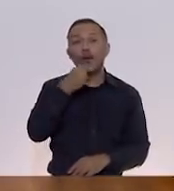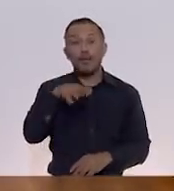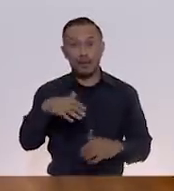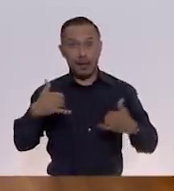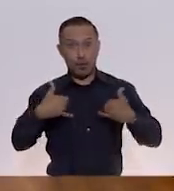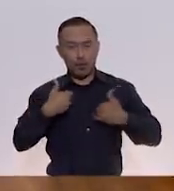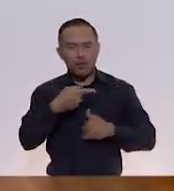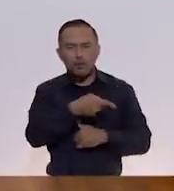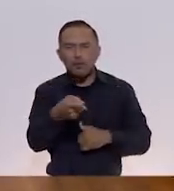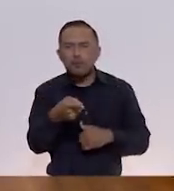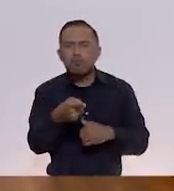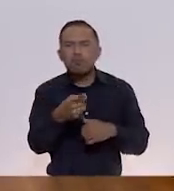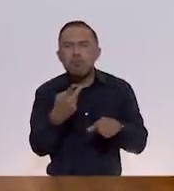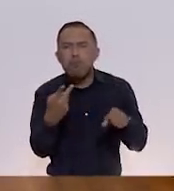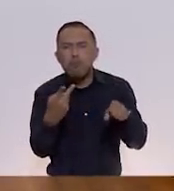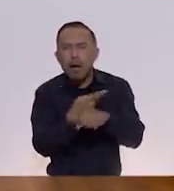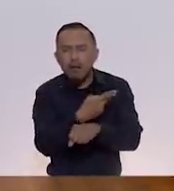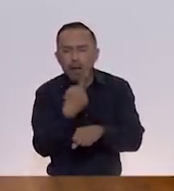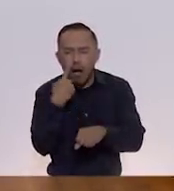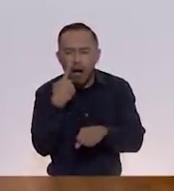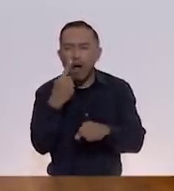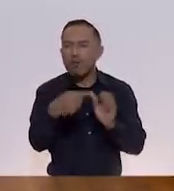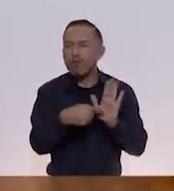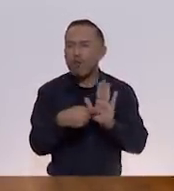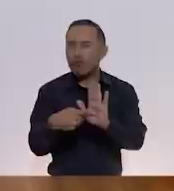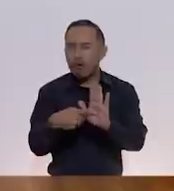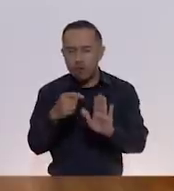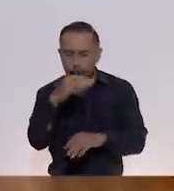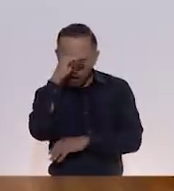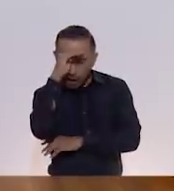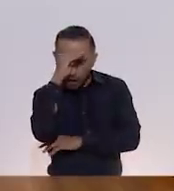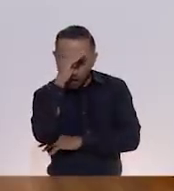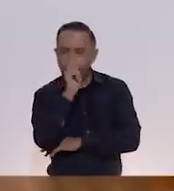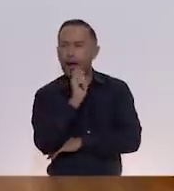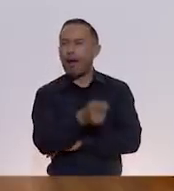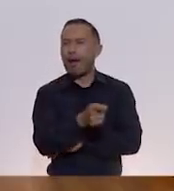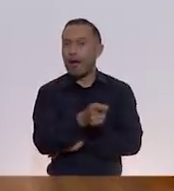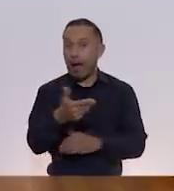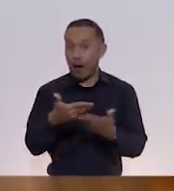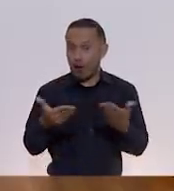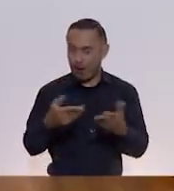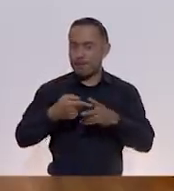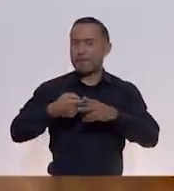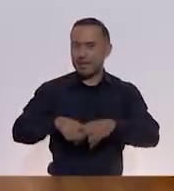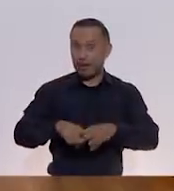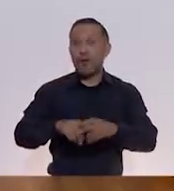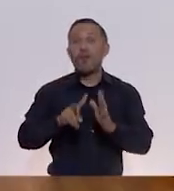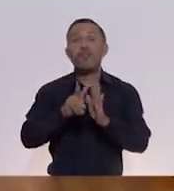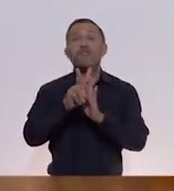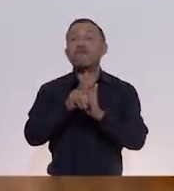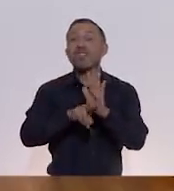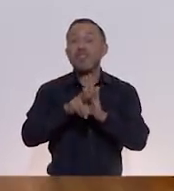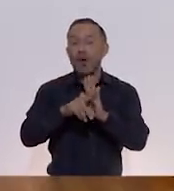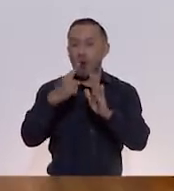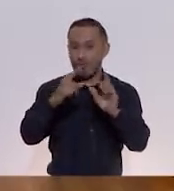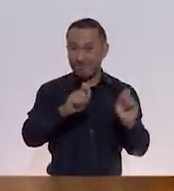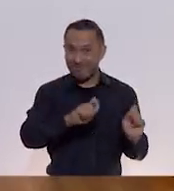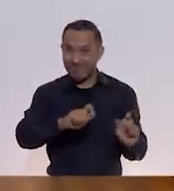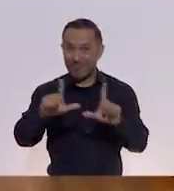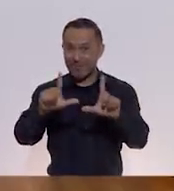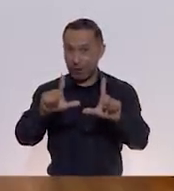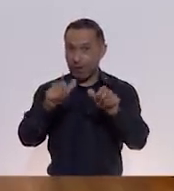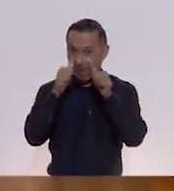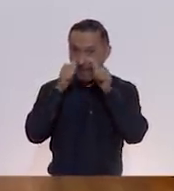adolescentes para pensar más sobre sus acciones. ¿Qué les parece si arrancamos? Acompáñame a ver lo siguiente y pongamos mucha